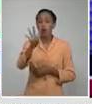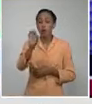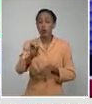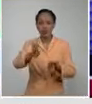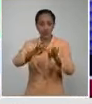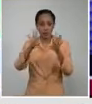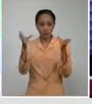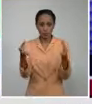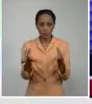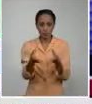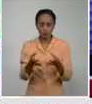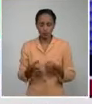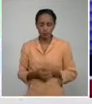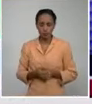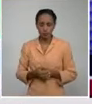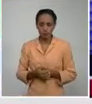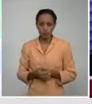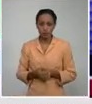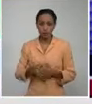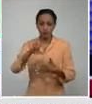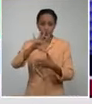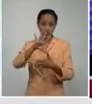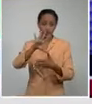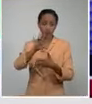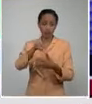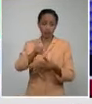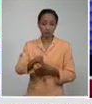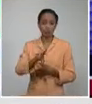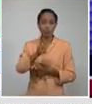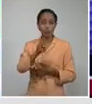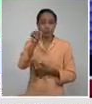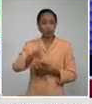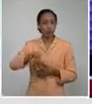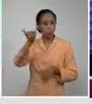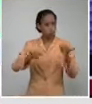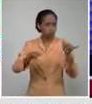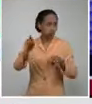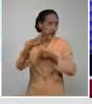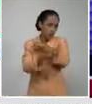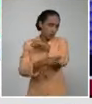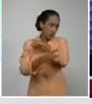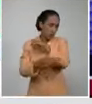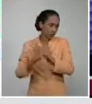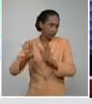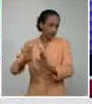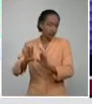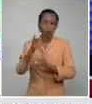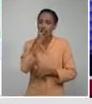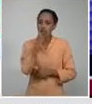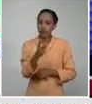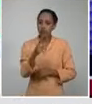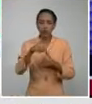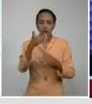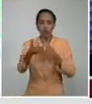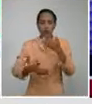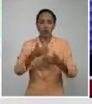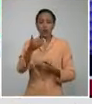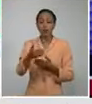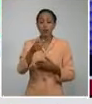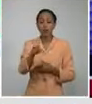es superior. Los 2 evacuados, los 54 retornados a su país, se atienden en las terapias, una cifra